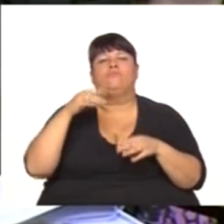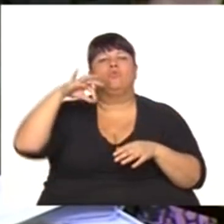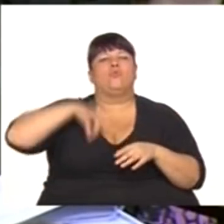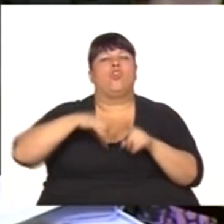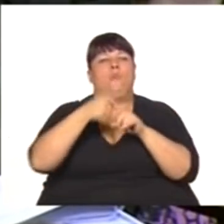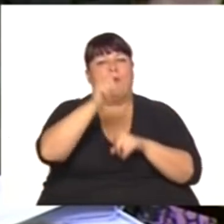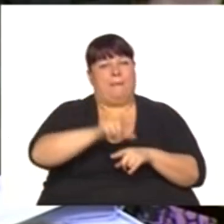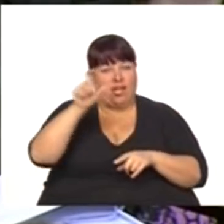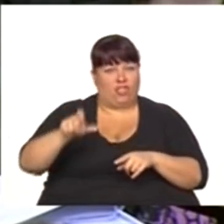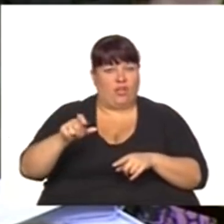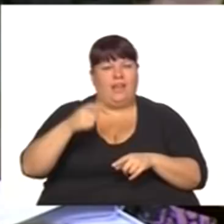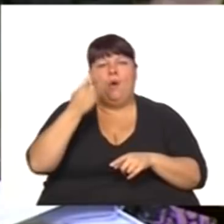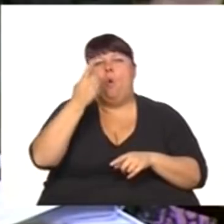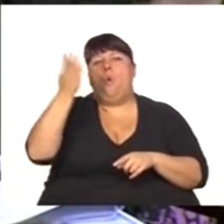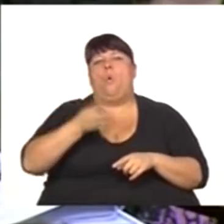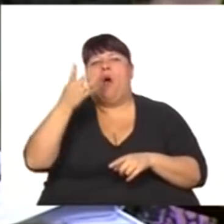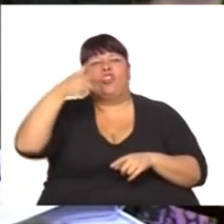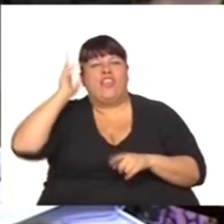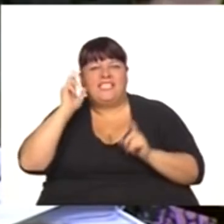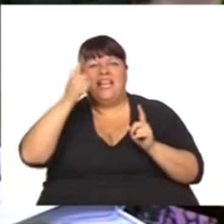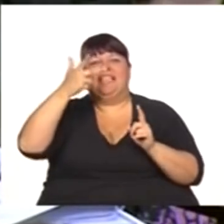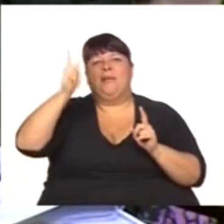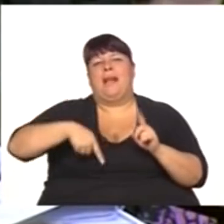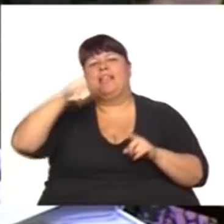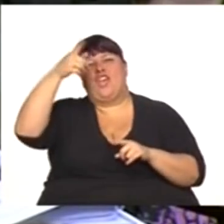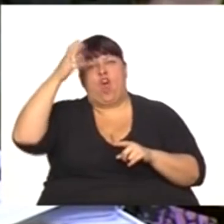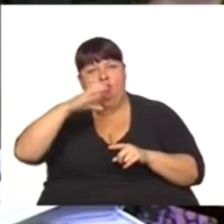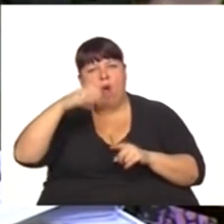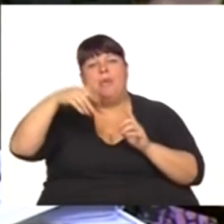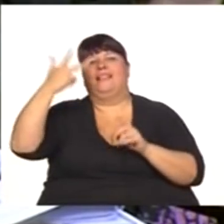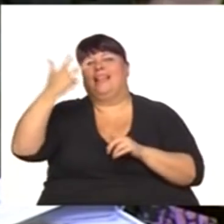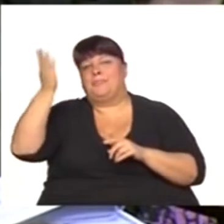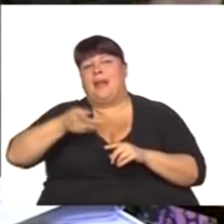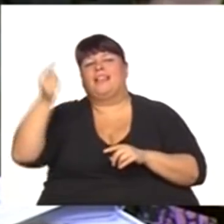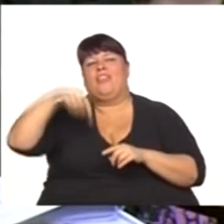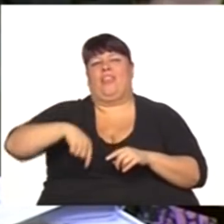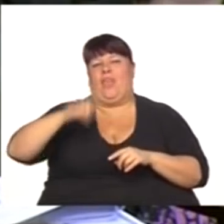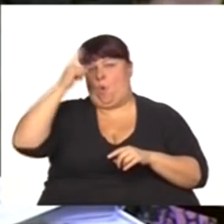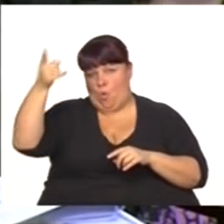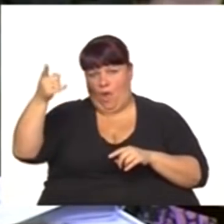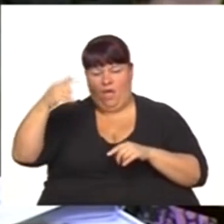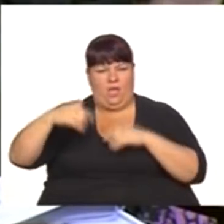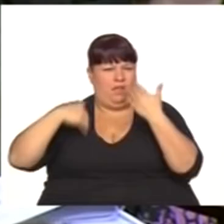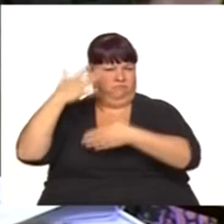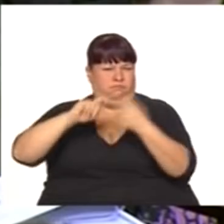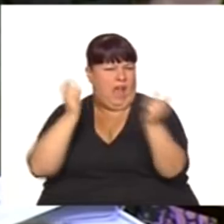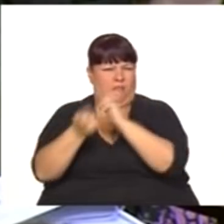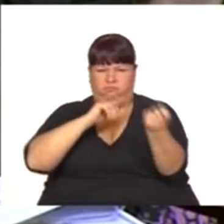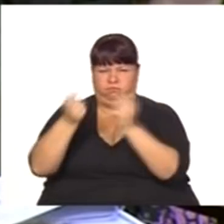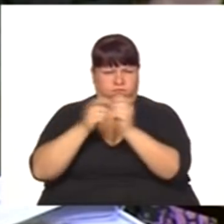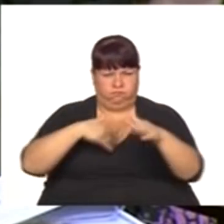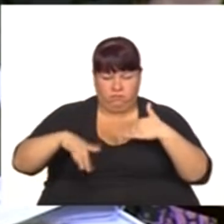por habitante la 4ª parte que Chile, la 3ª que Colombia y la 3ª que Uruguay. Y encima crecimos con una volatilidad